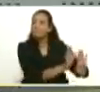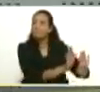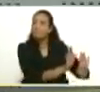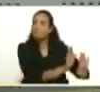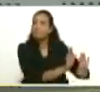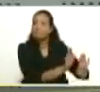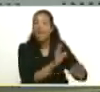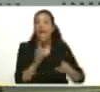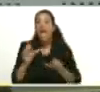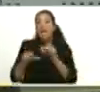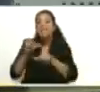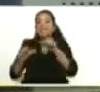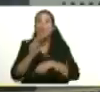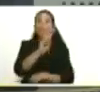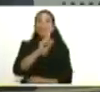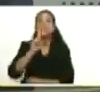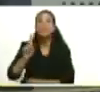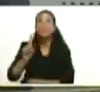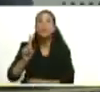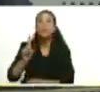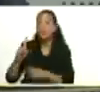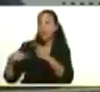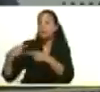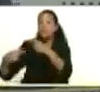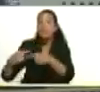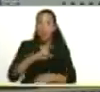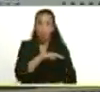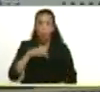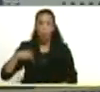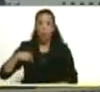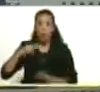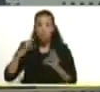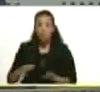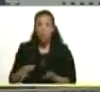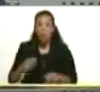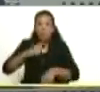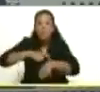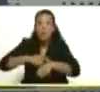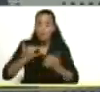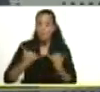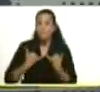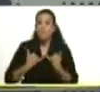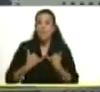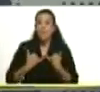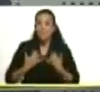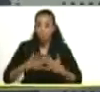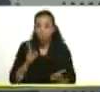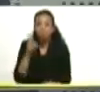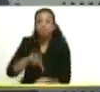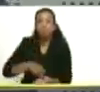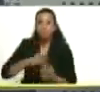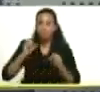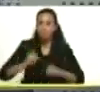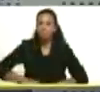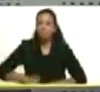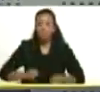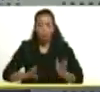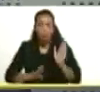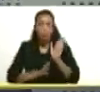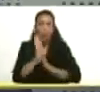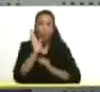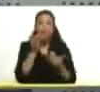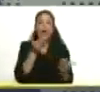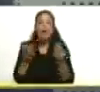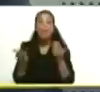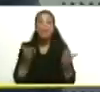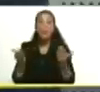El siglo XXI tiene que ser nuestro siglo. Tenemos que impulsar una